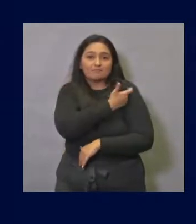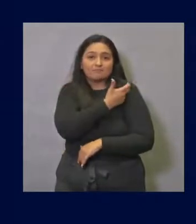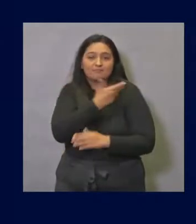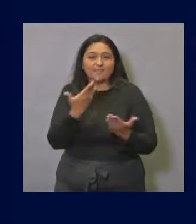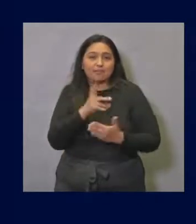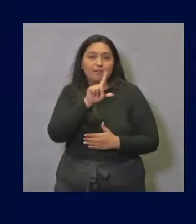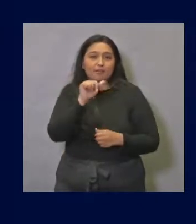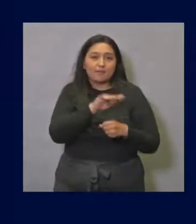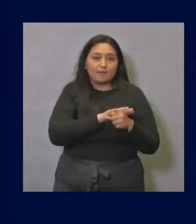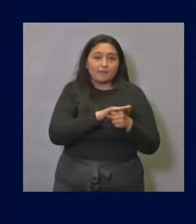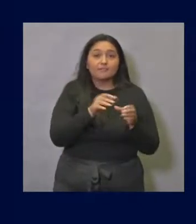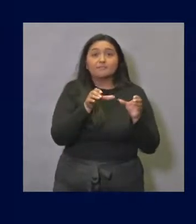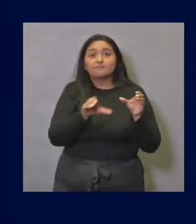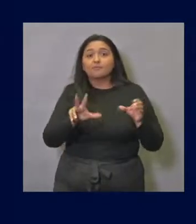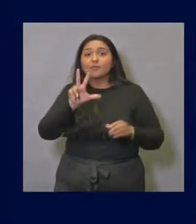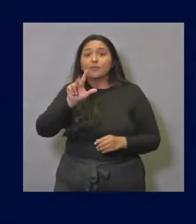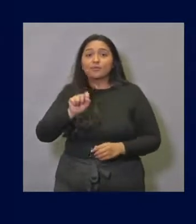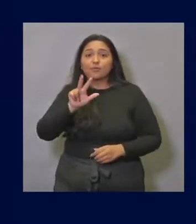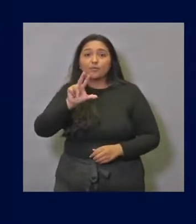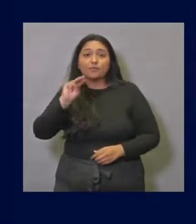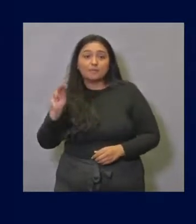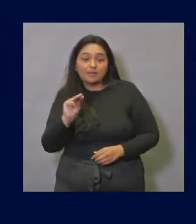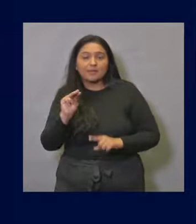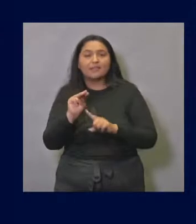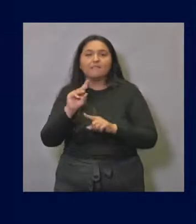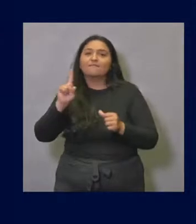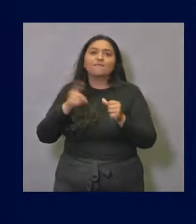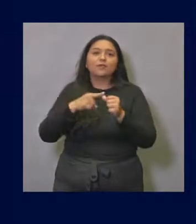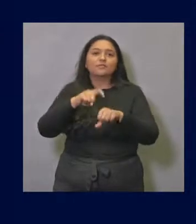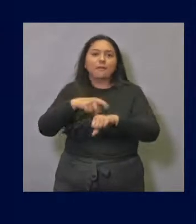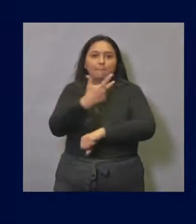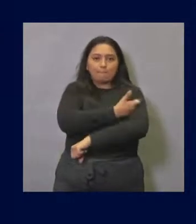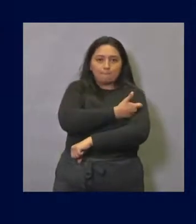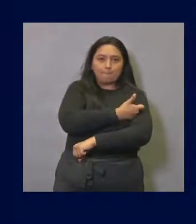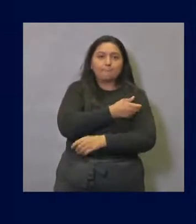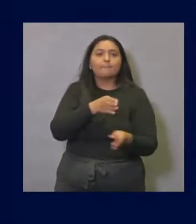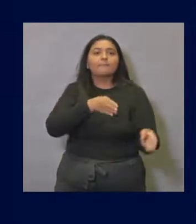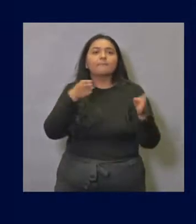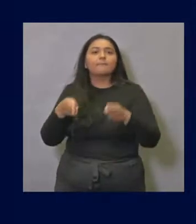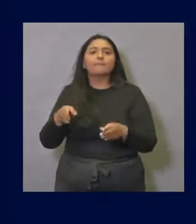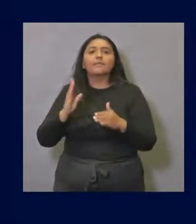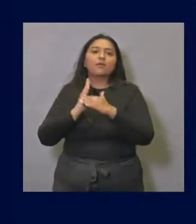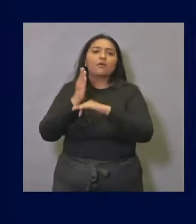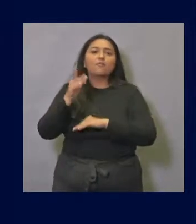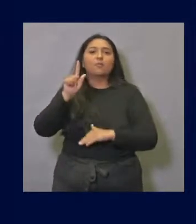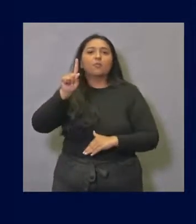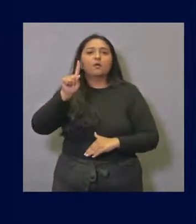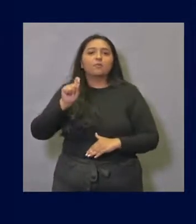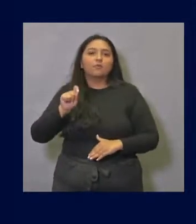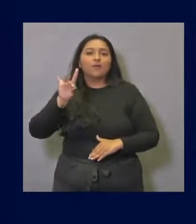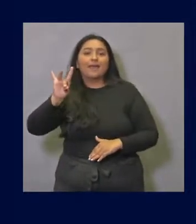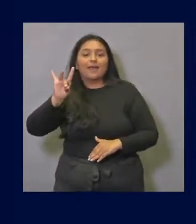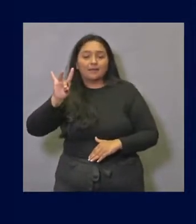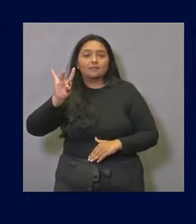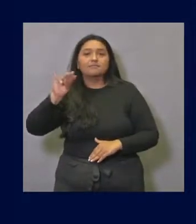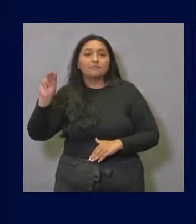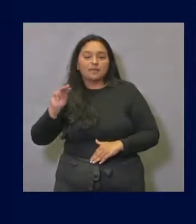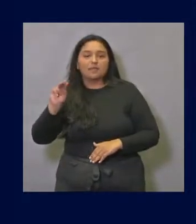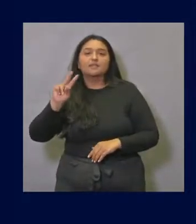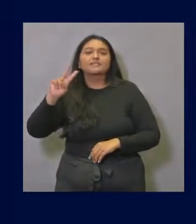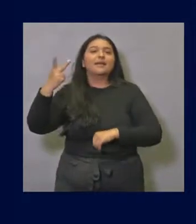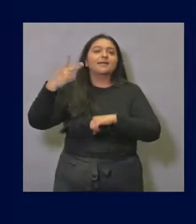estos, 3.3 millones fueron primeras dosis y más de 1.8 millones fueron segundas dosis.